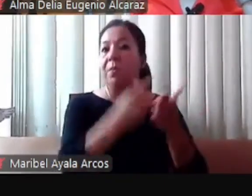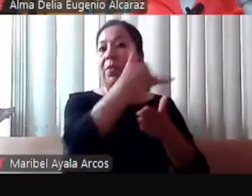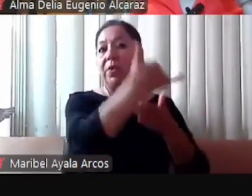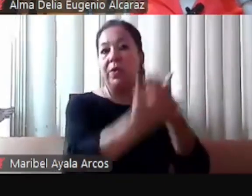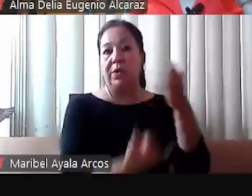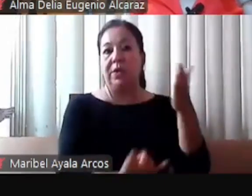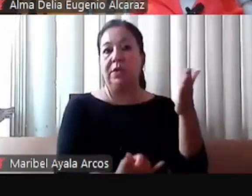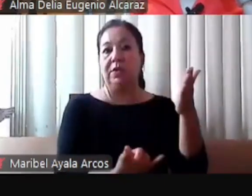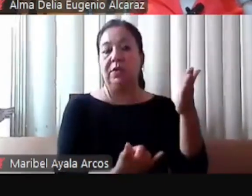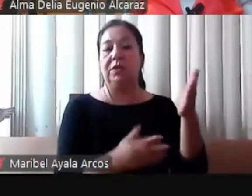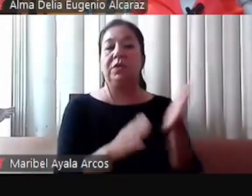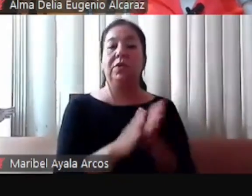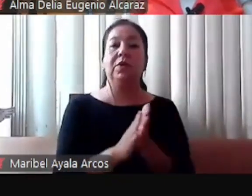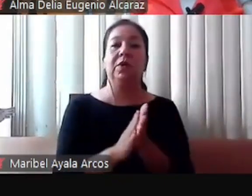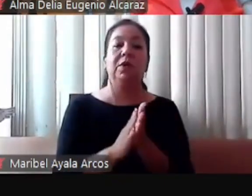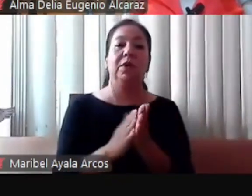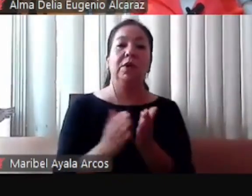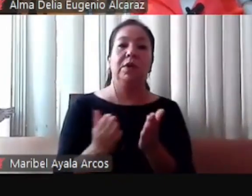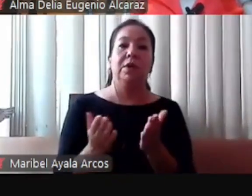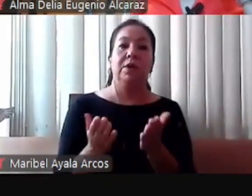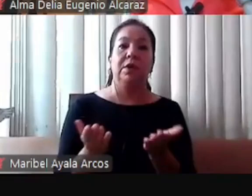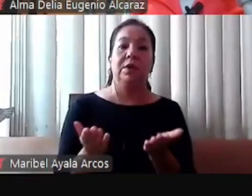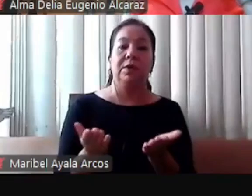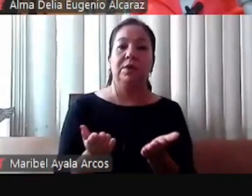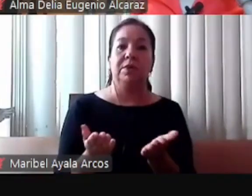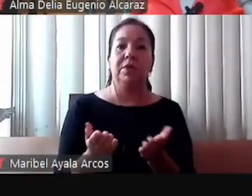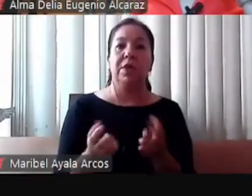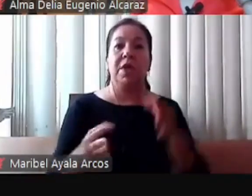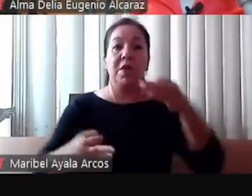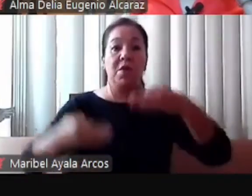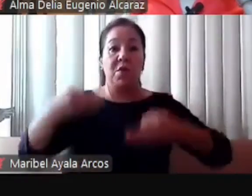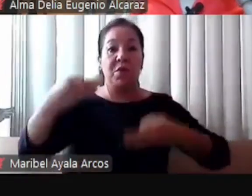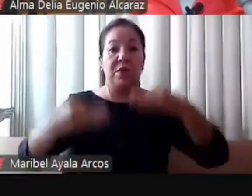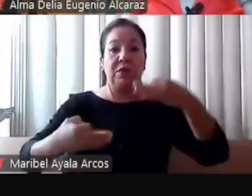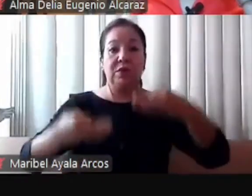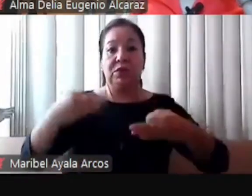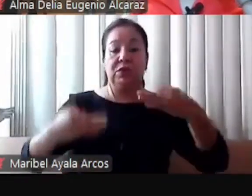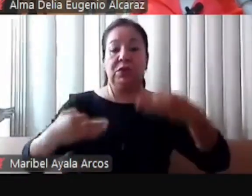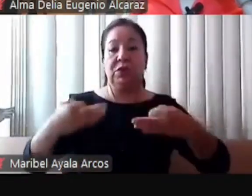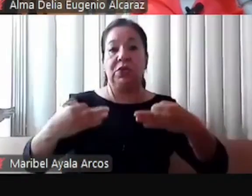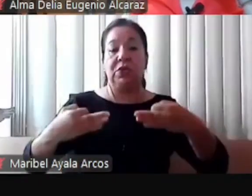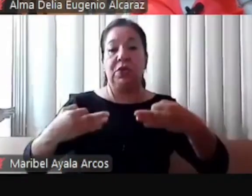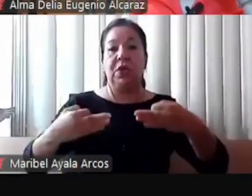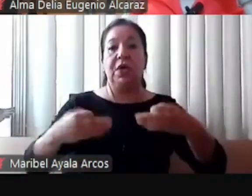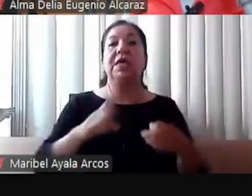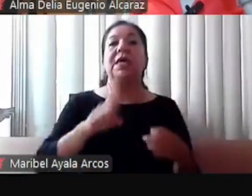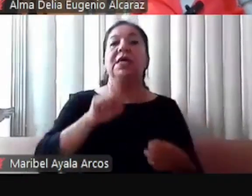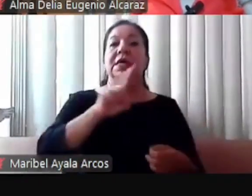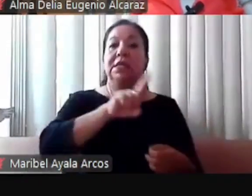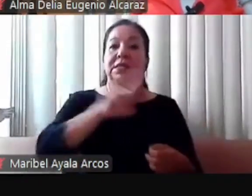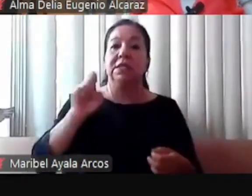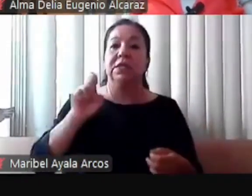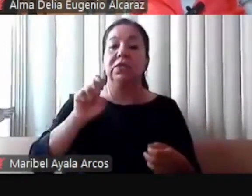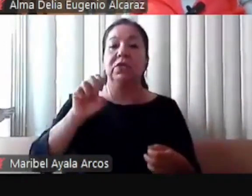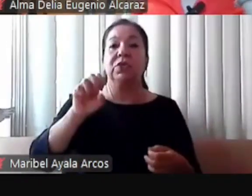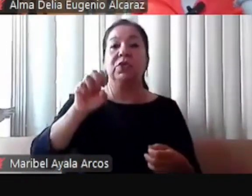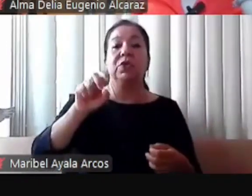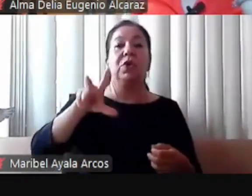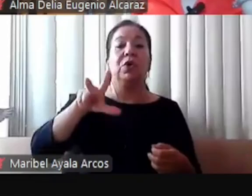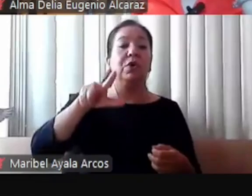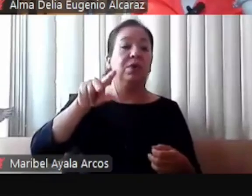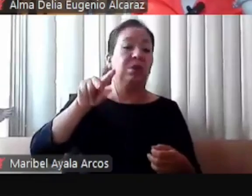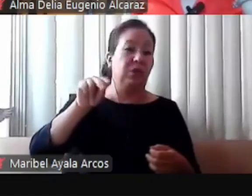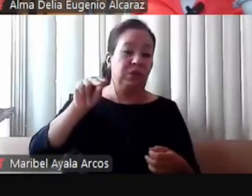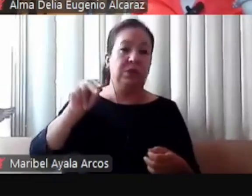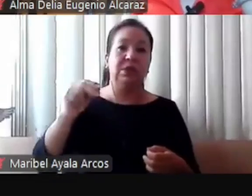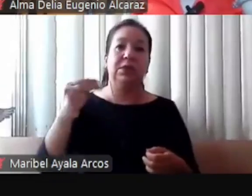resolución relativo al juicio electoral ciudadano 189 del 2024, que también fue